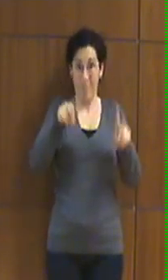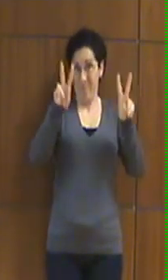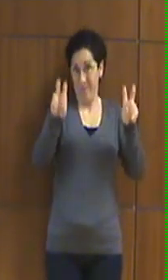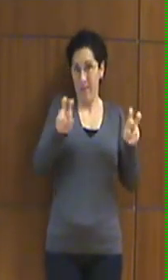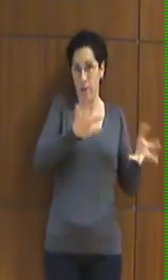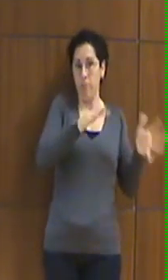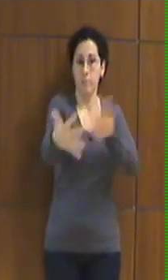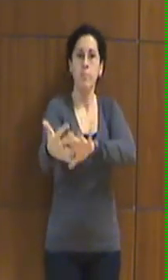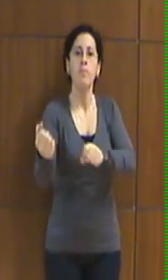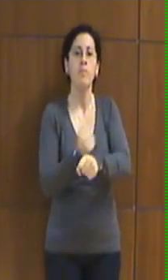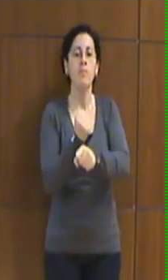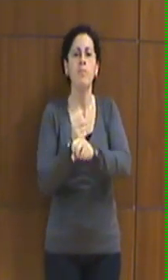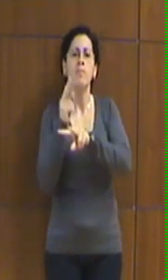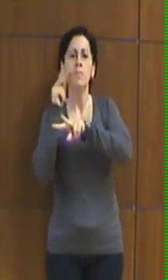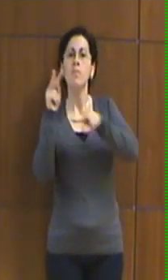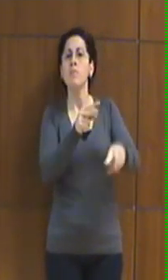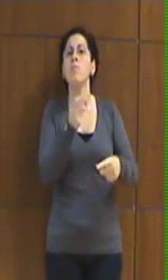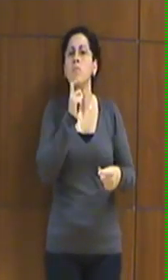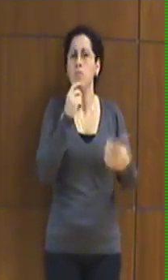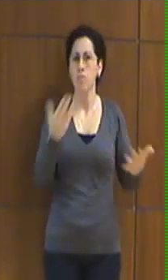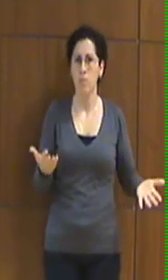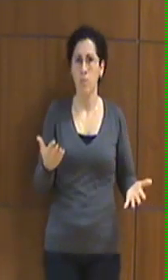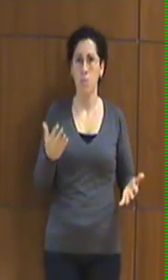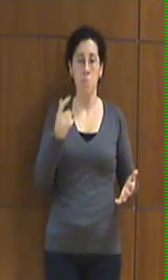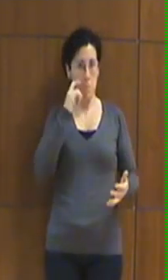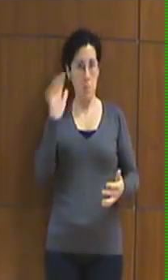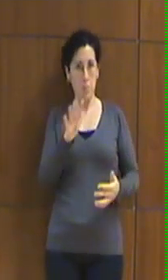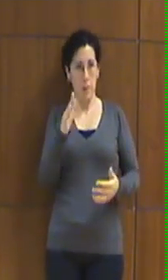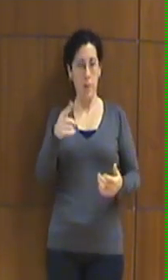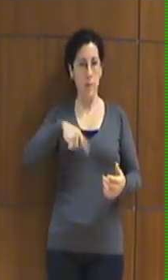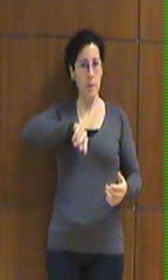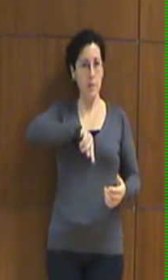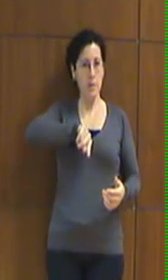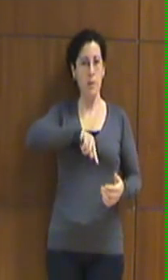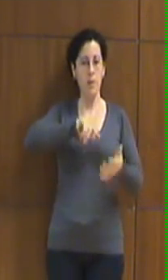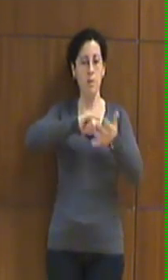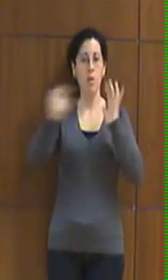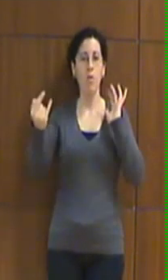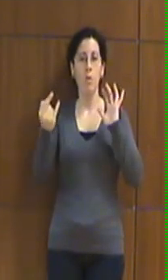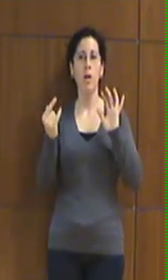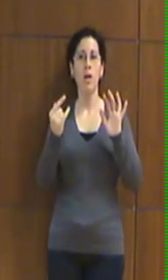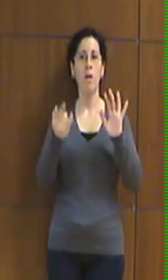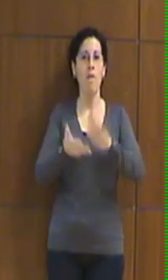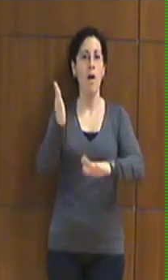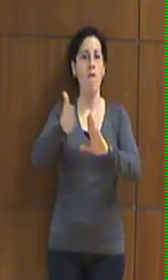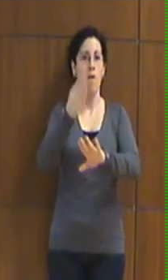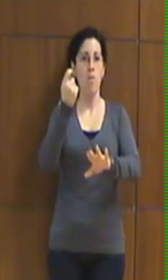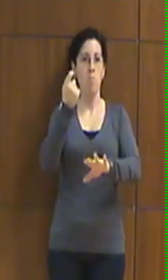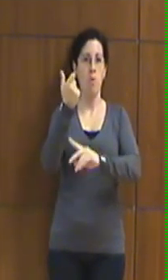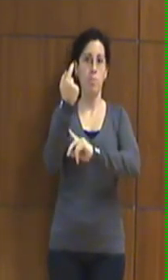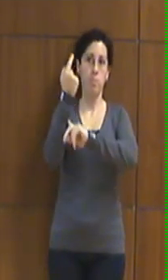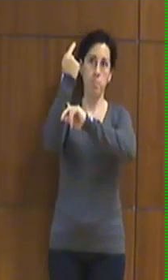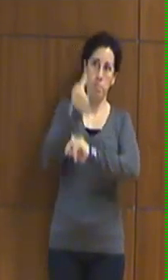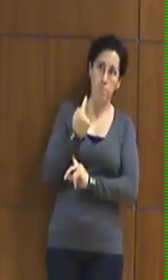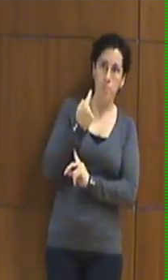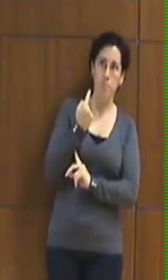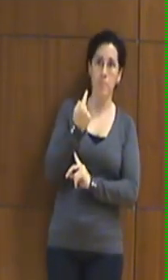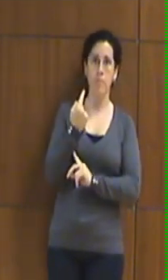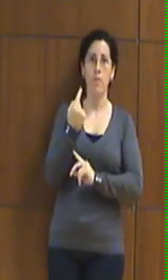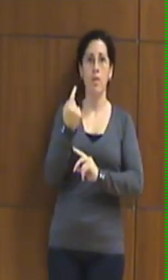¿Está empezando a ocurrir que ciertas tecnologías están siendo casi parte obligada de la actuación, del